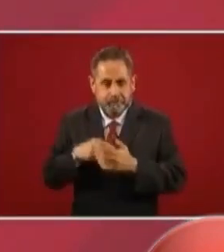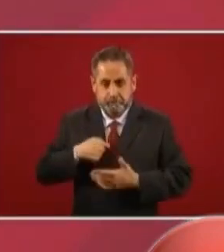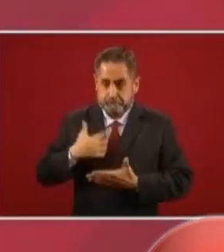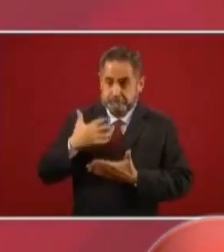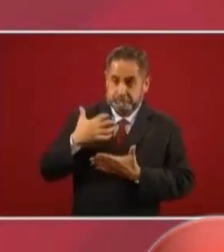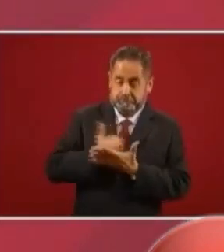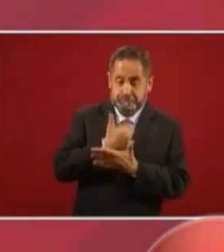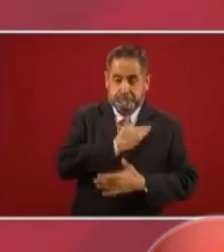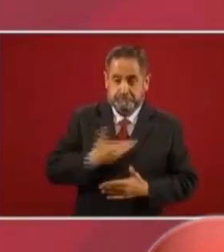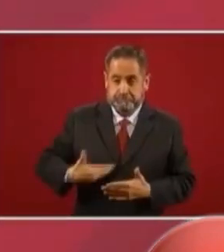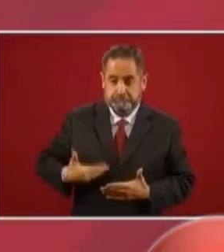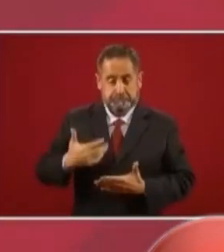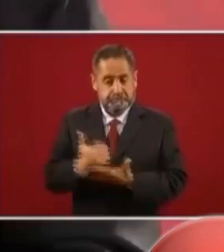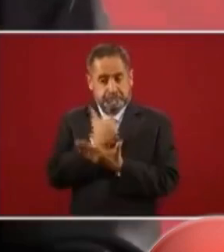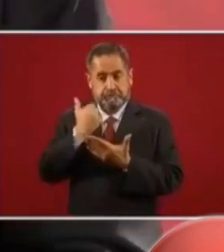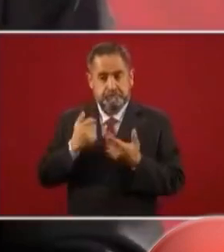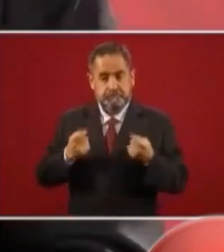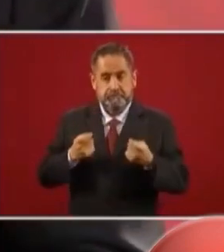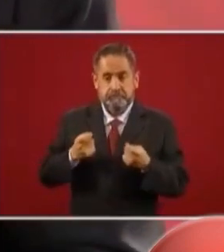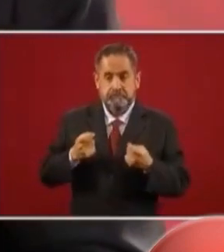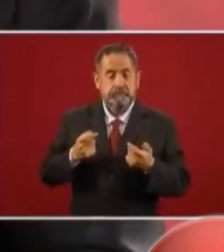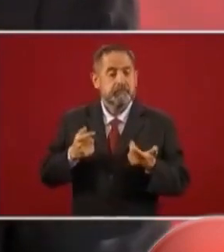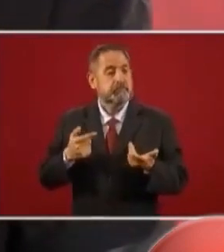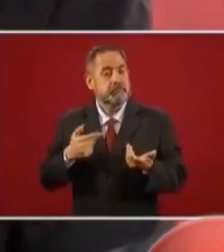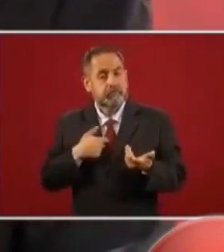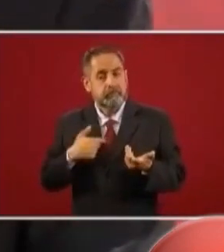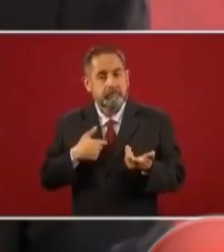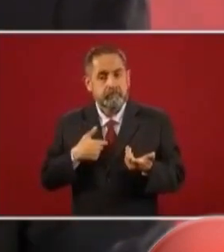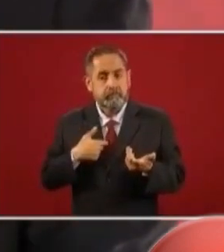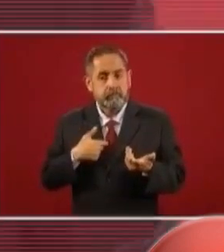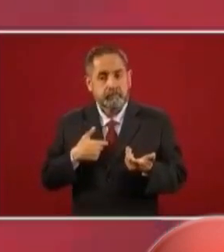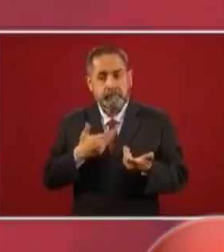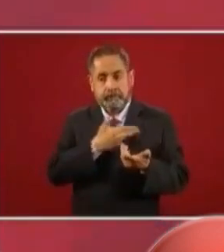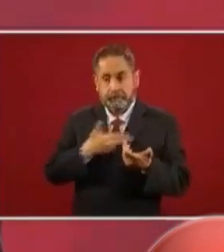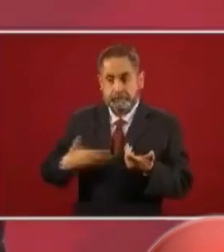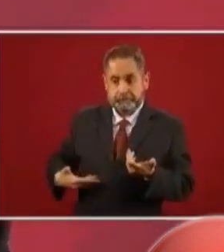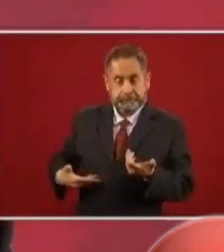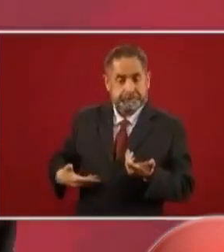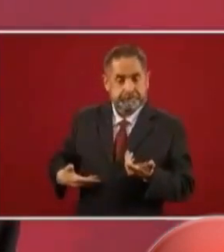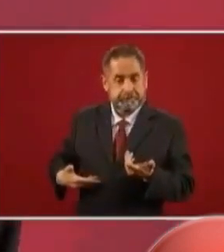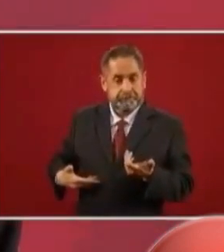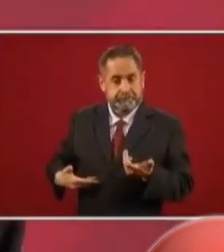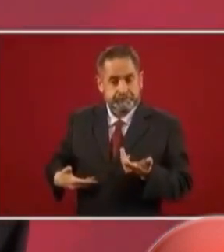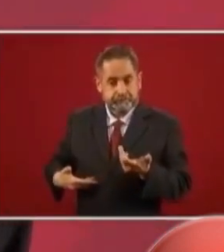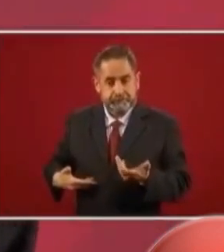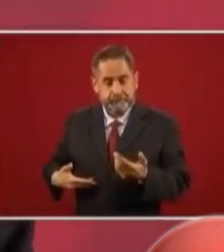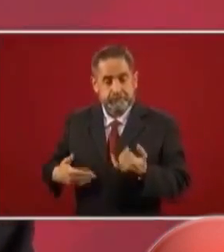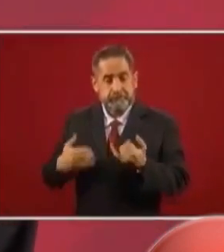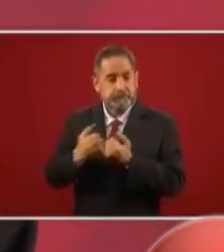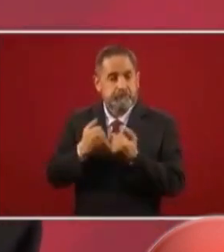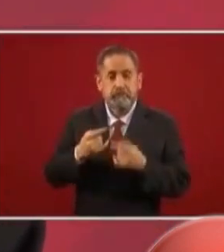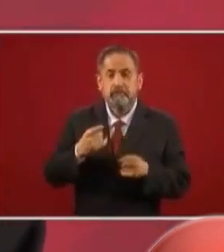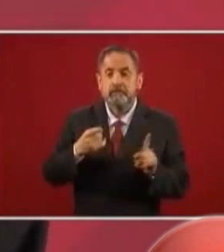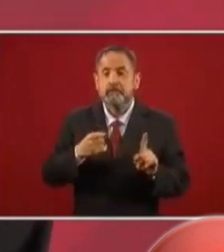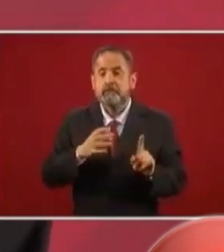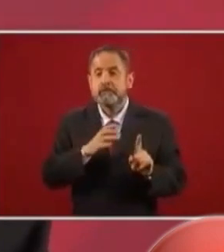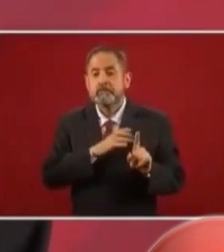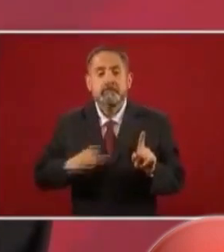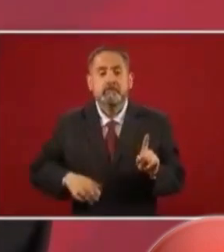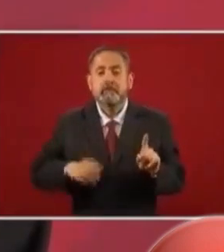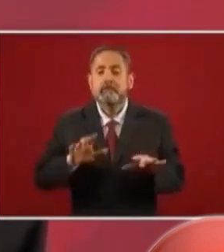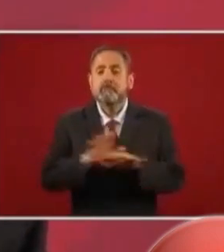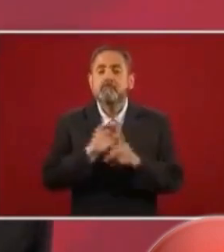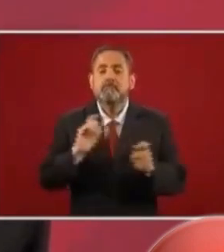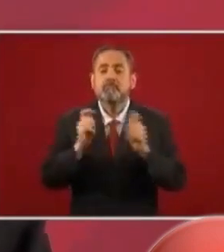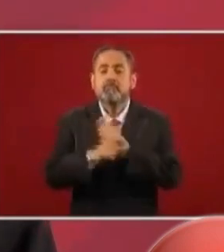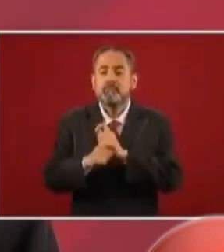presidencia y el presidente que estaba proponiendo o el candidato que estaba proponiendo el cambio, la